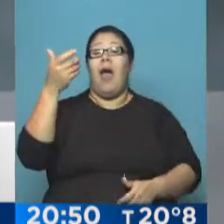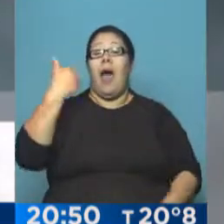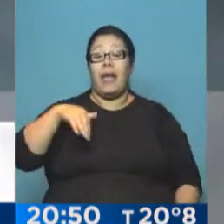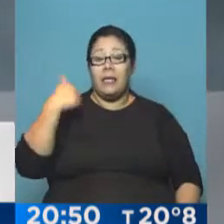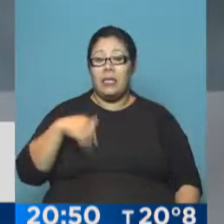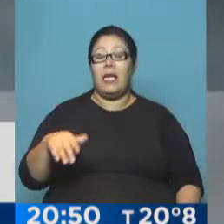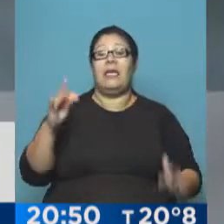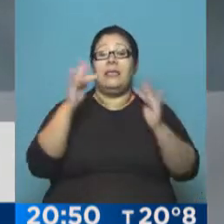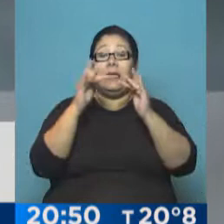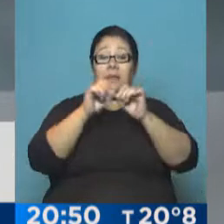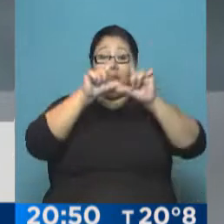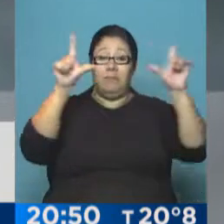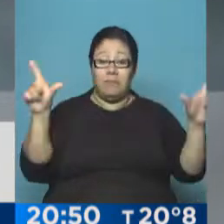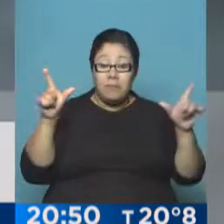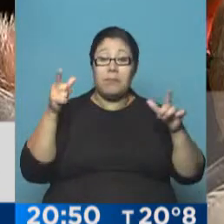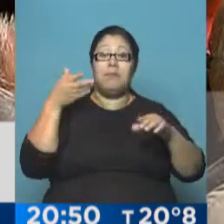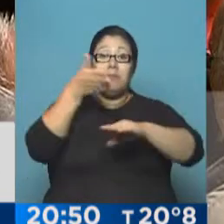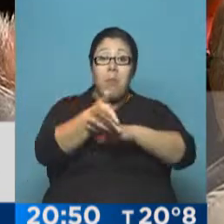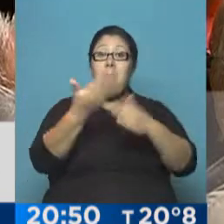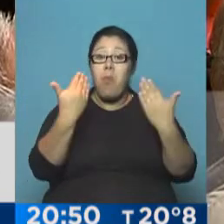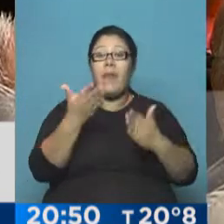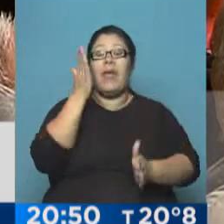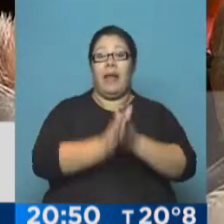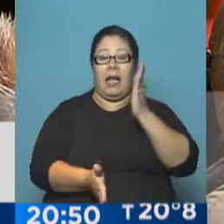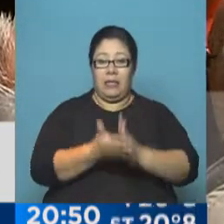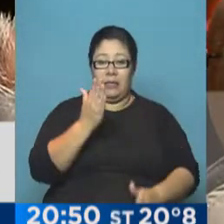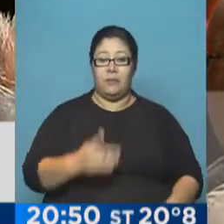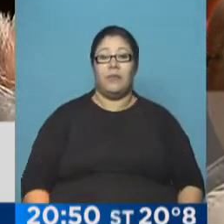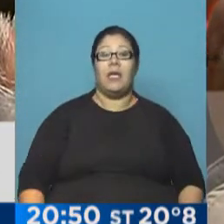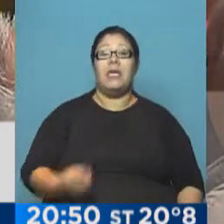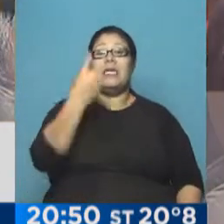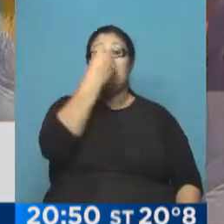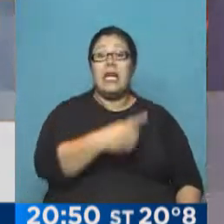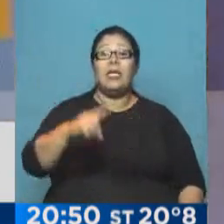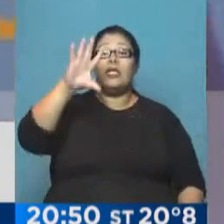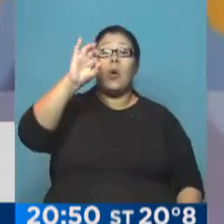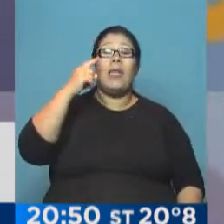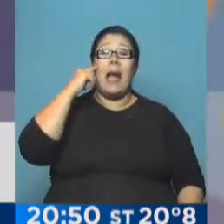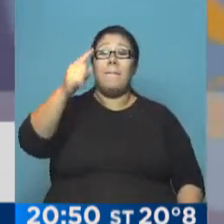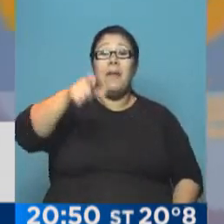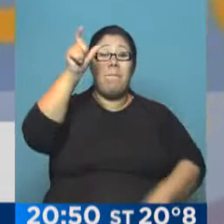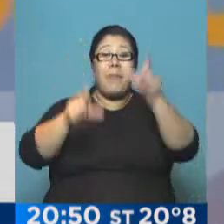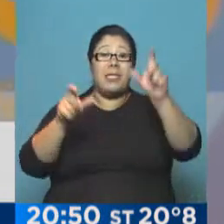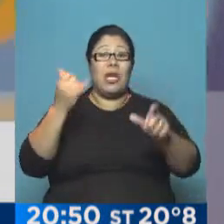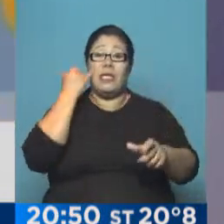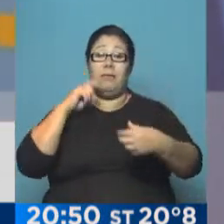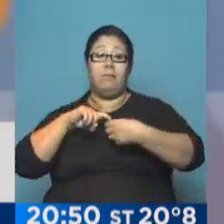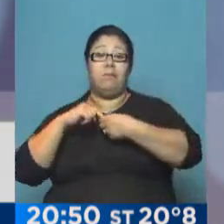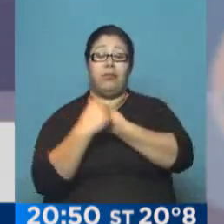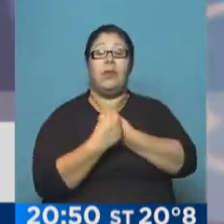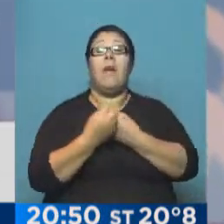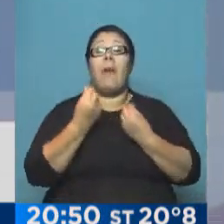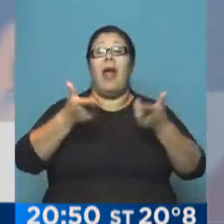cabe destacar que en pocos días más de 150.000 personas ya se registraron para disfrutar de esta nueva plataforma